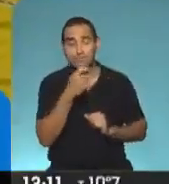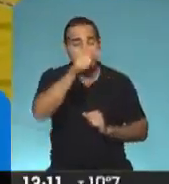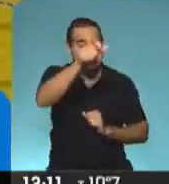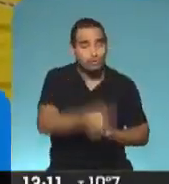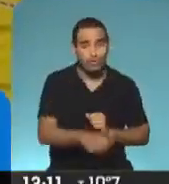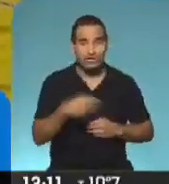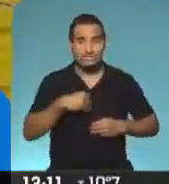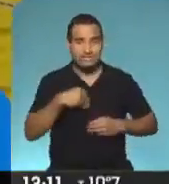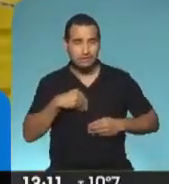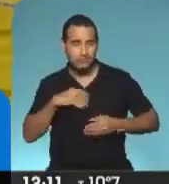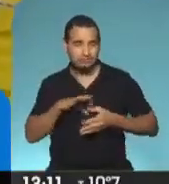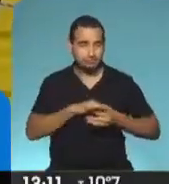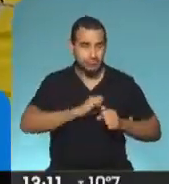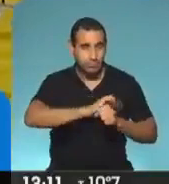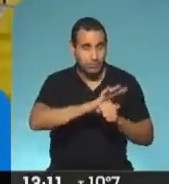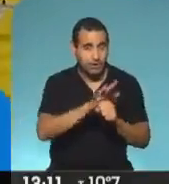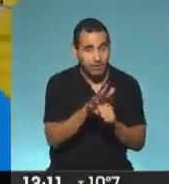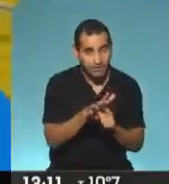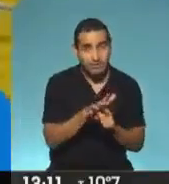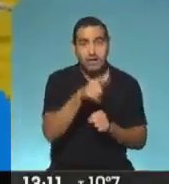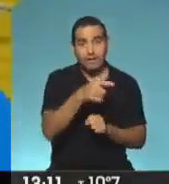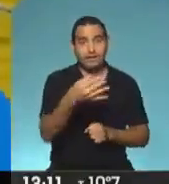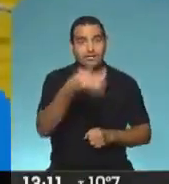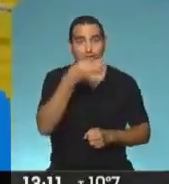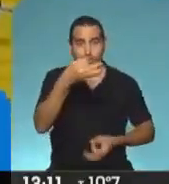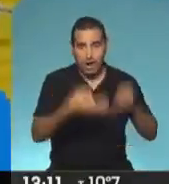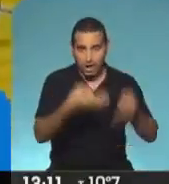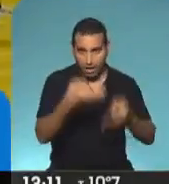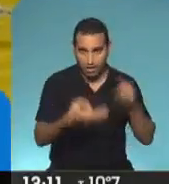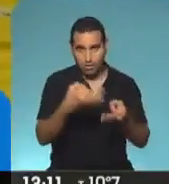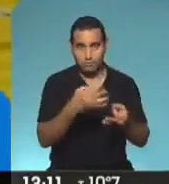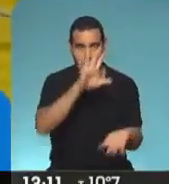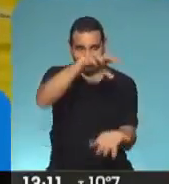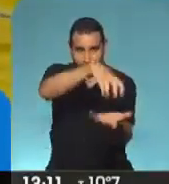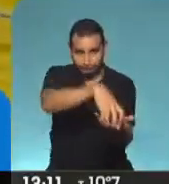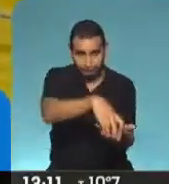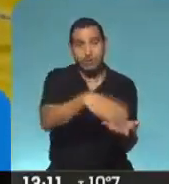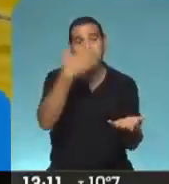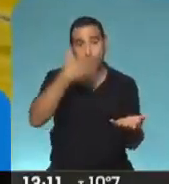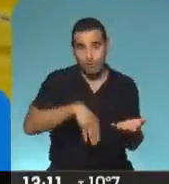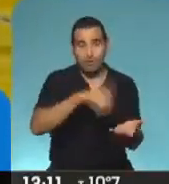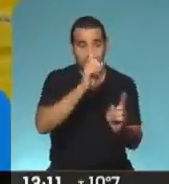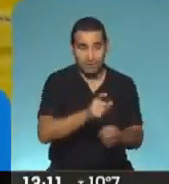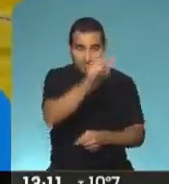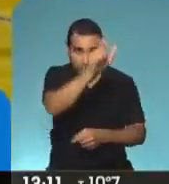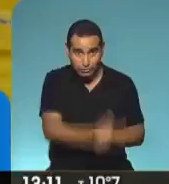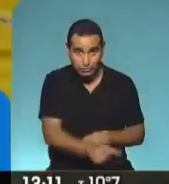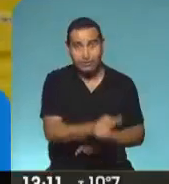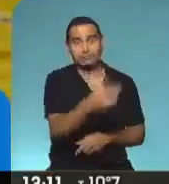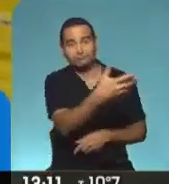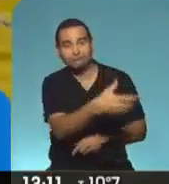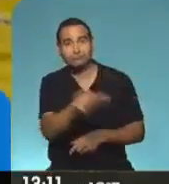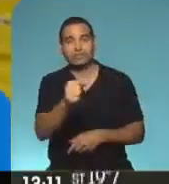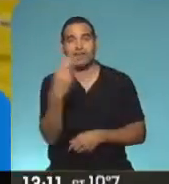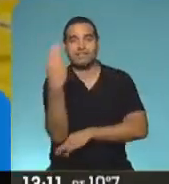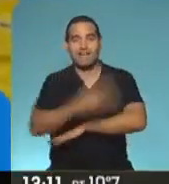presenta síntomas compatibles con la enfermedad es hisopada en el puesto de control del operativo y luego esta misma persona es trasladada en un